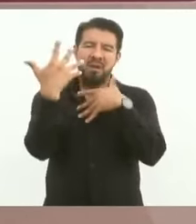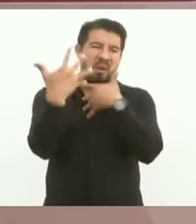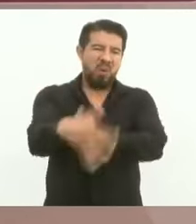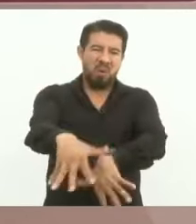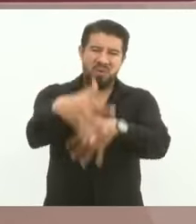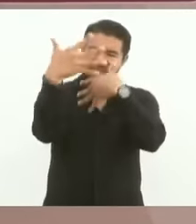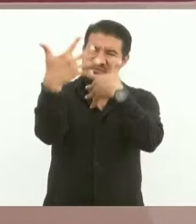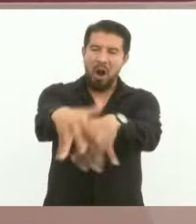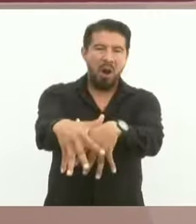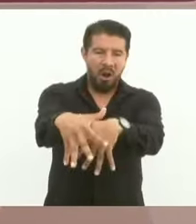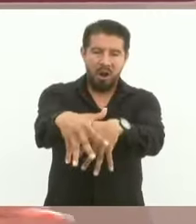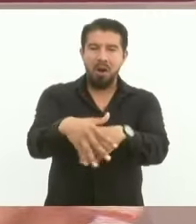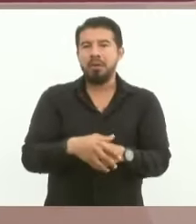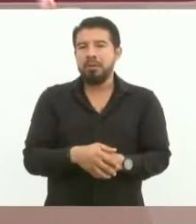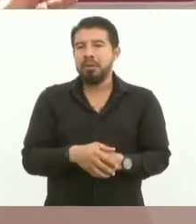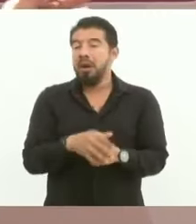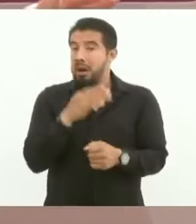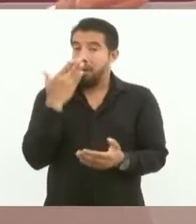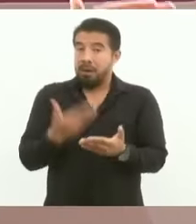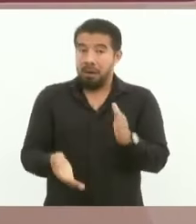y ya